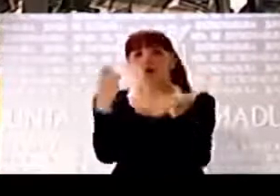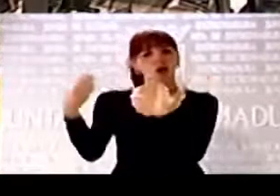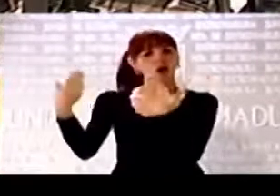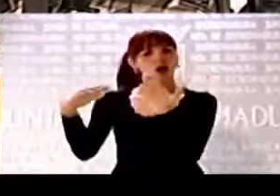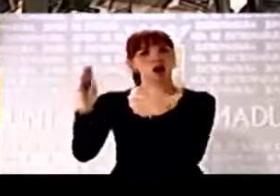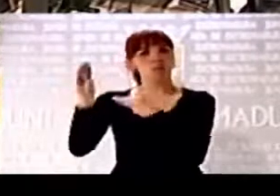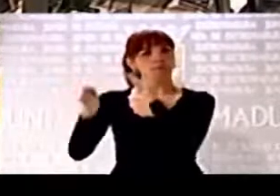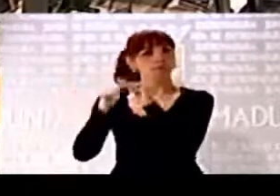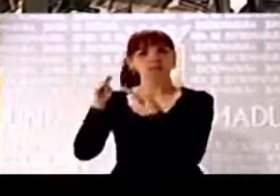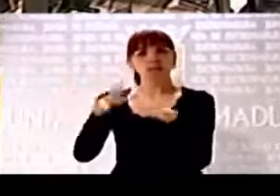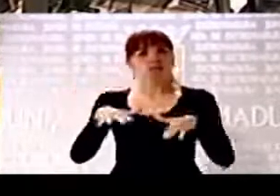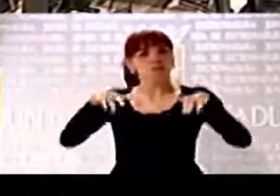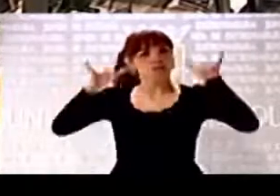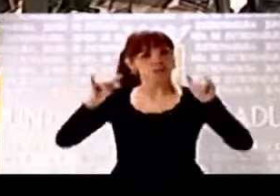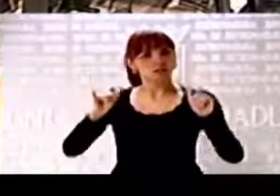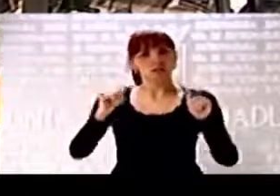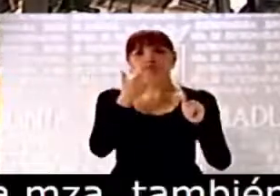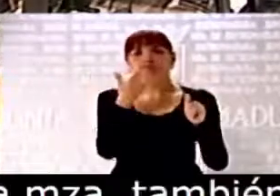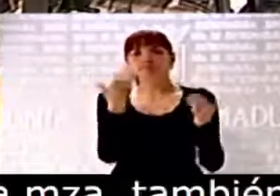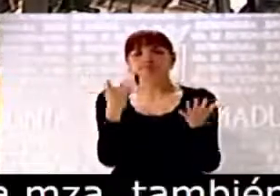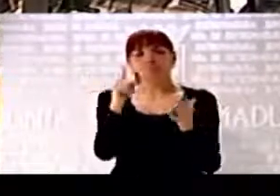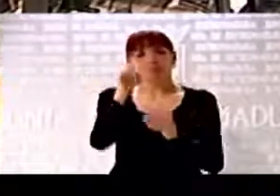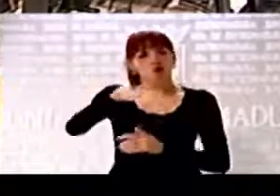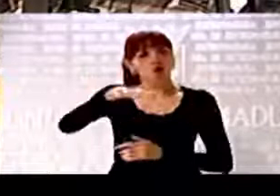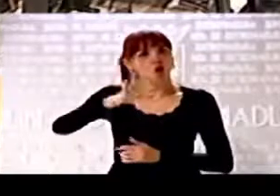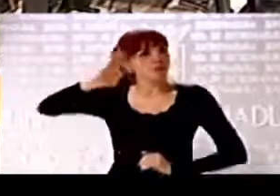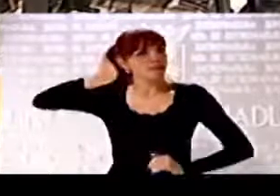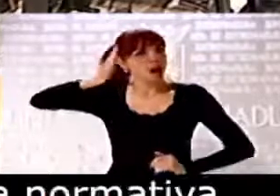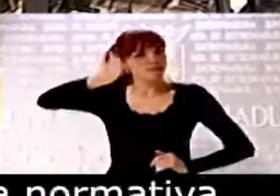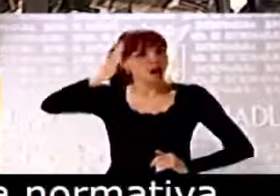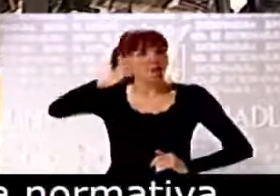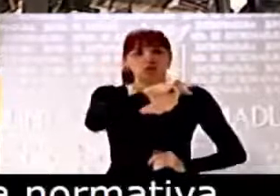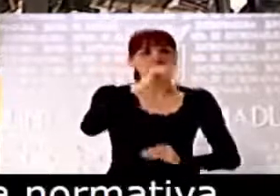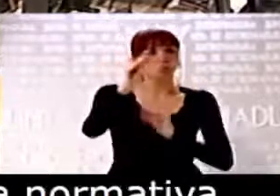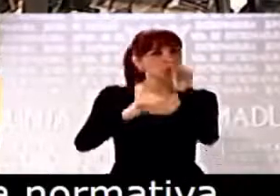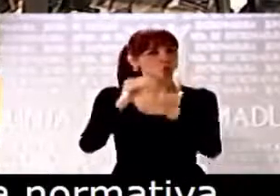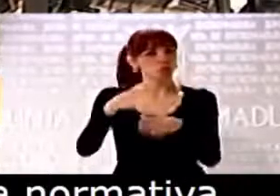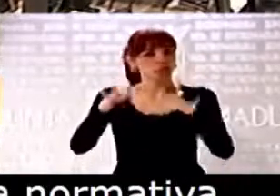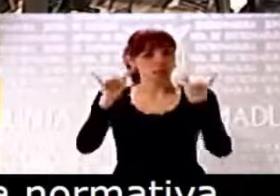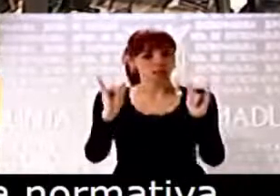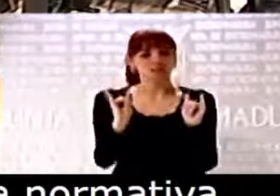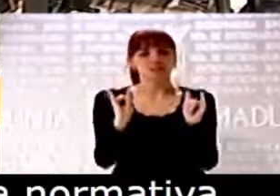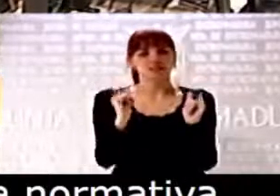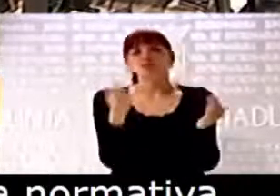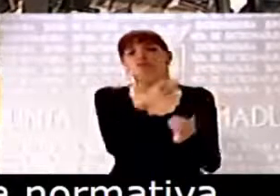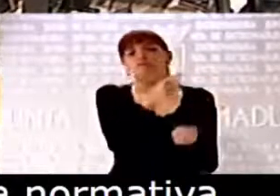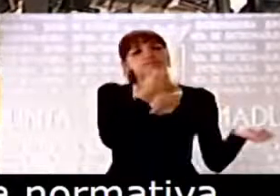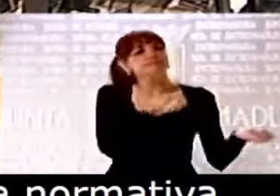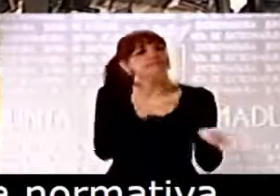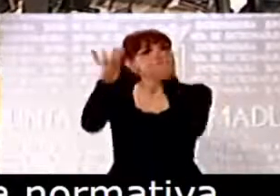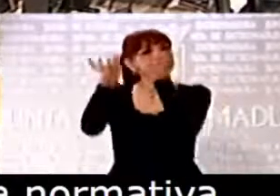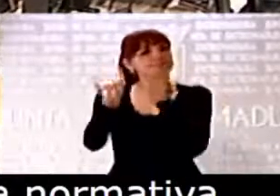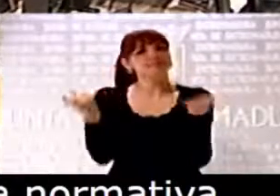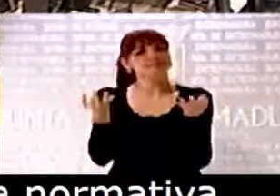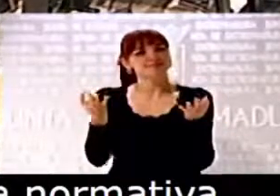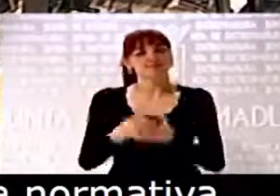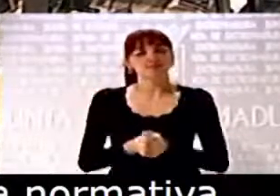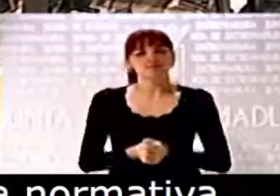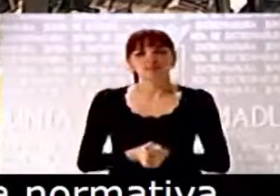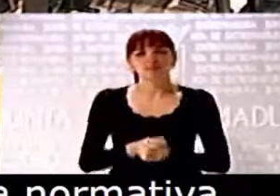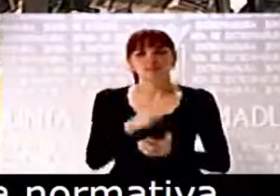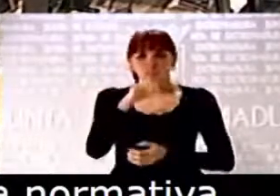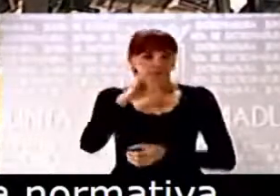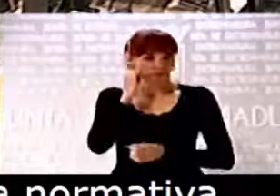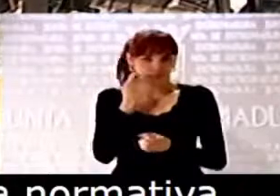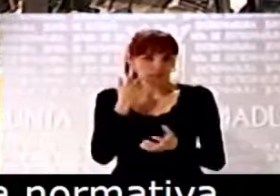ministerio con posiciones afectadas directamente por esta normativa. ¿Qué le tiene que decir a todos esos sectores que se manifiestan en